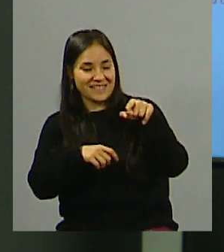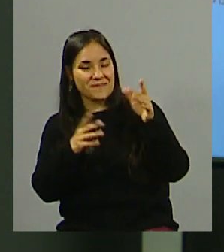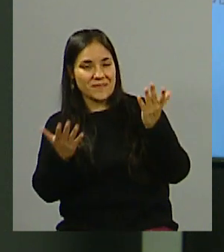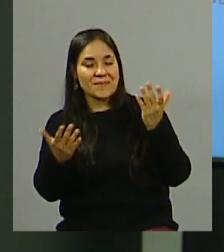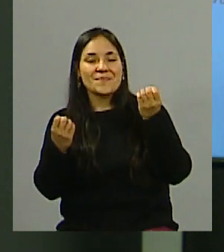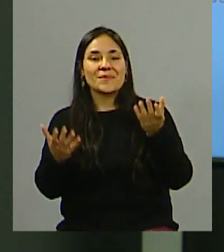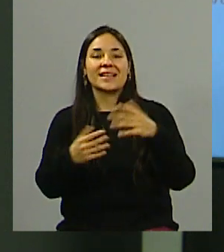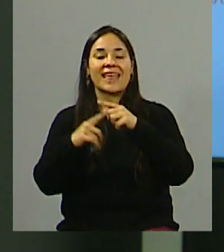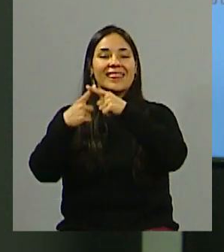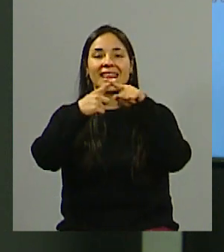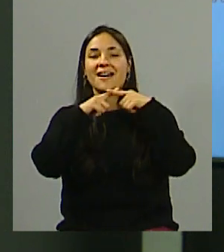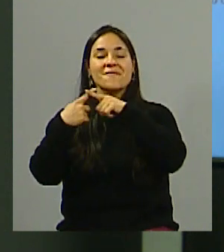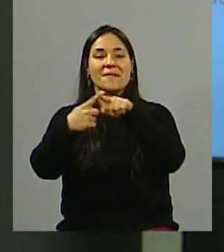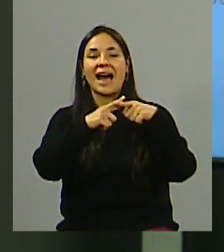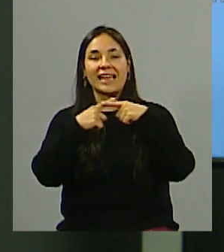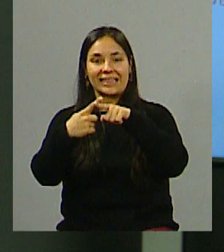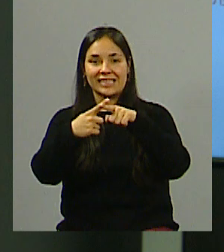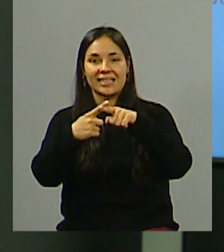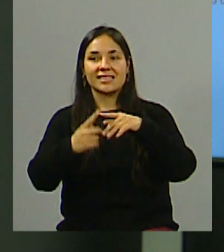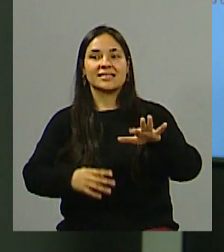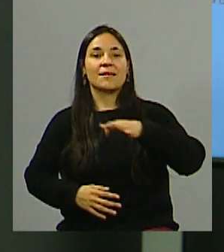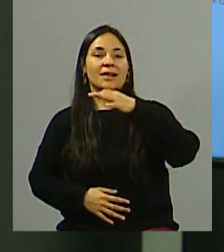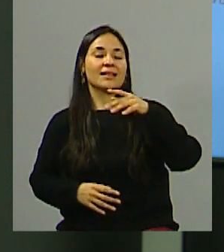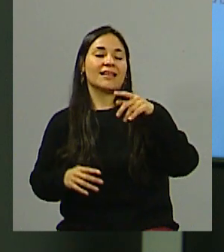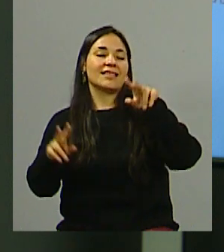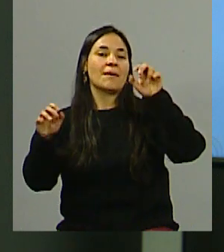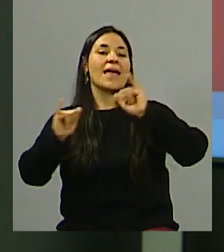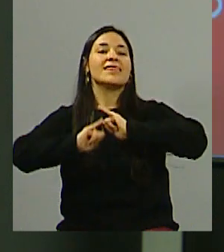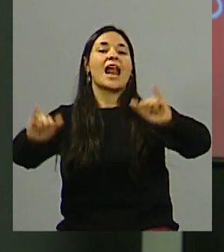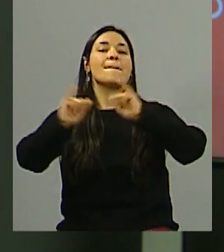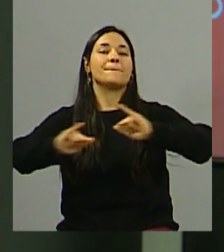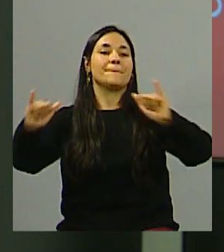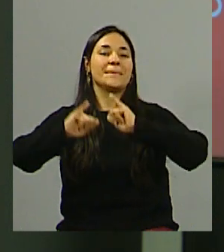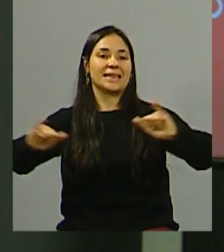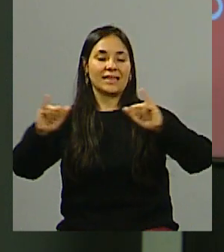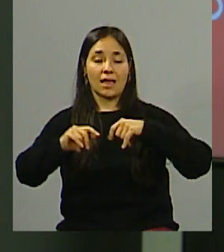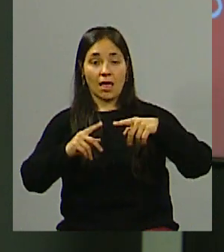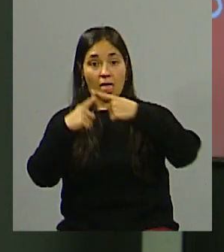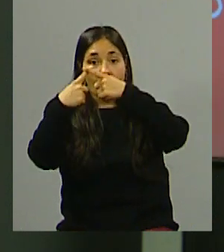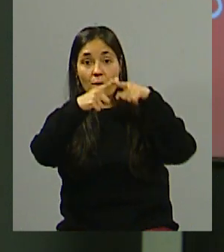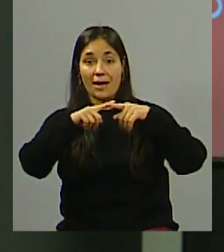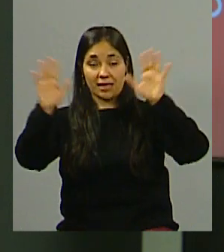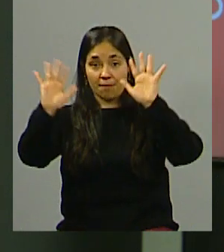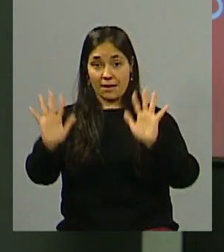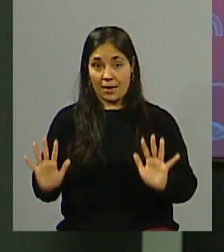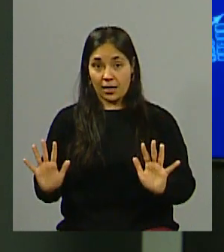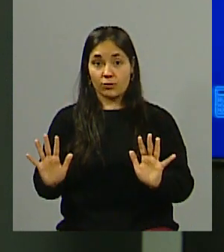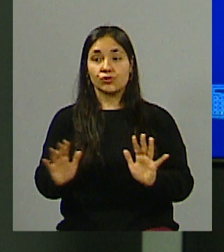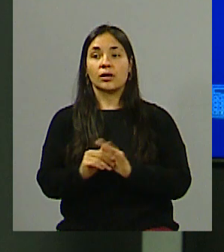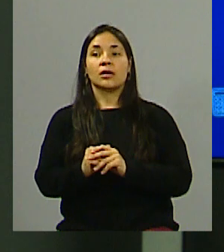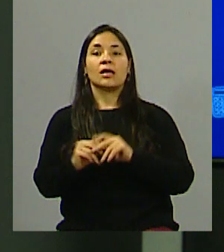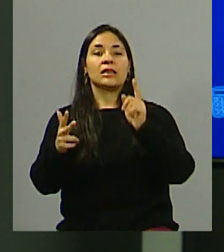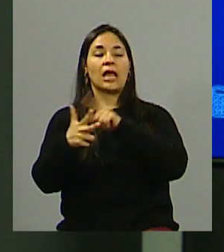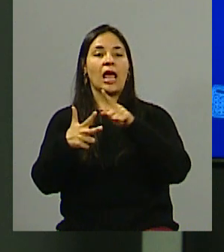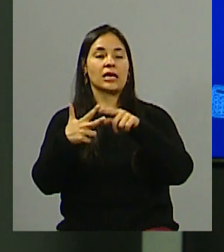que los debates se tratan de transmitir una serie de cuestiones. En términos de candidatos, cuando preparamos debates, digamos, en todos los órdenes preparamos en